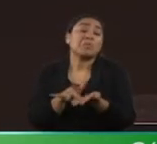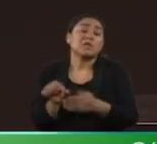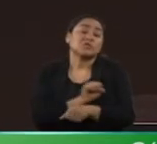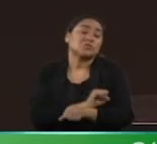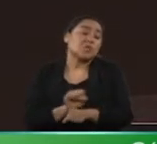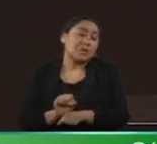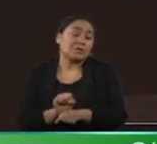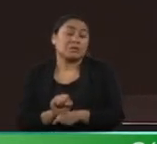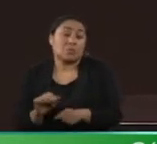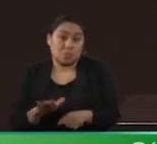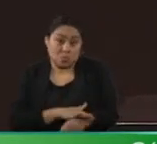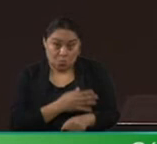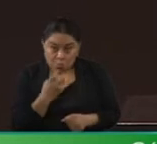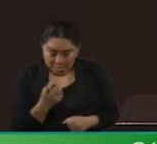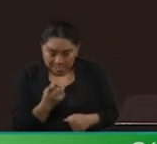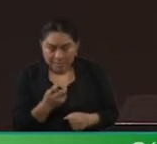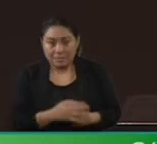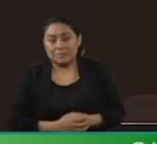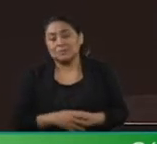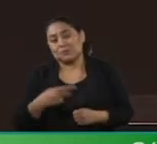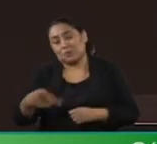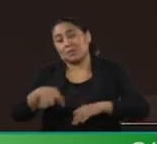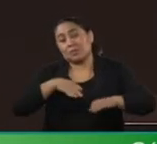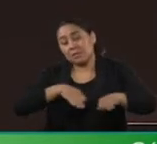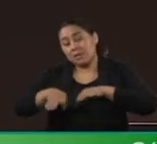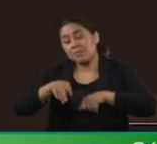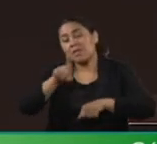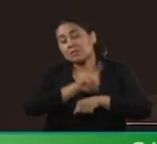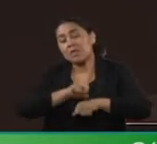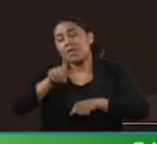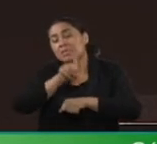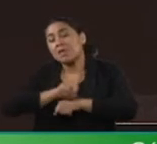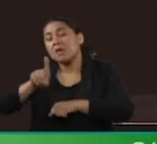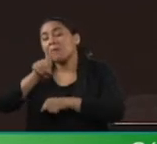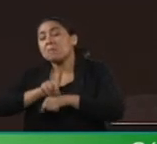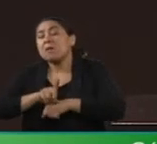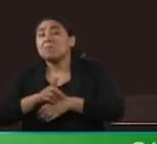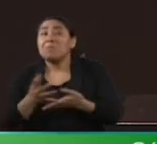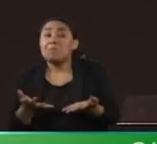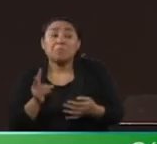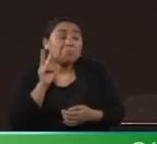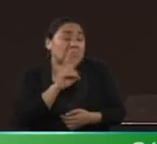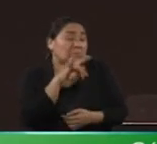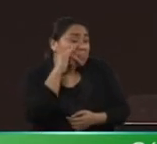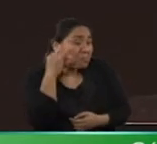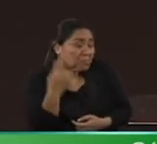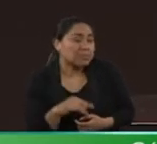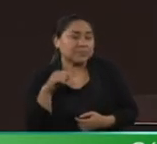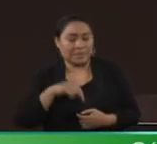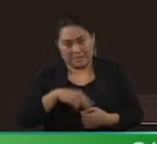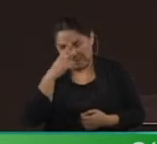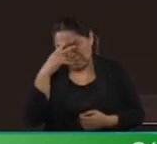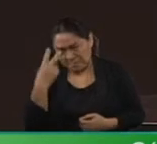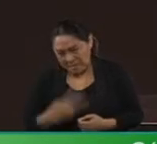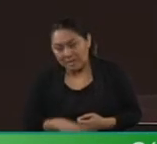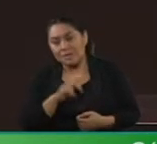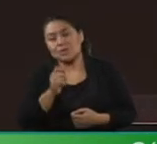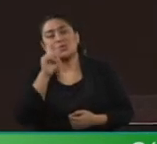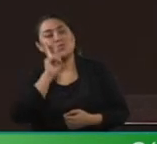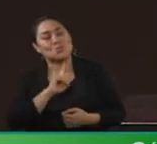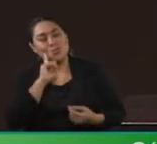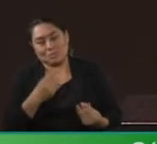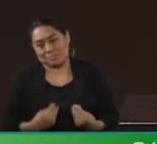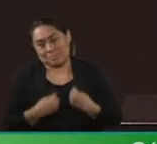eso gran parte de su labor diaria se hace invisible. En México, las mujeres que viven en sus